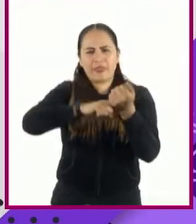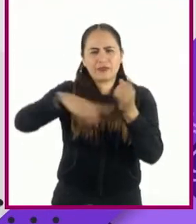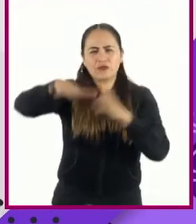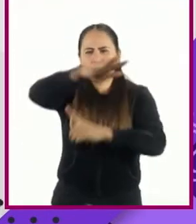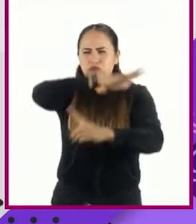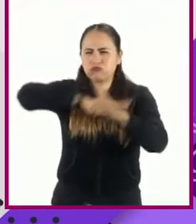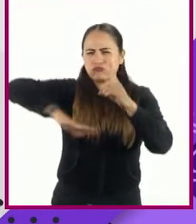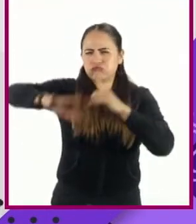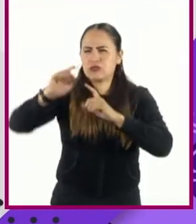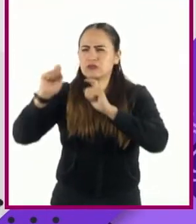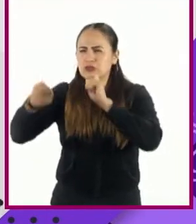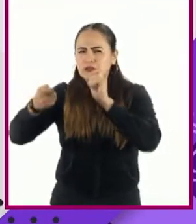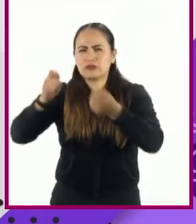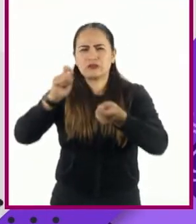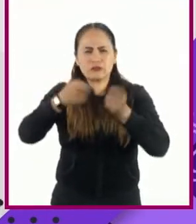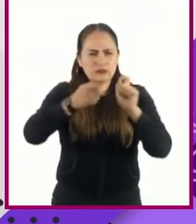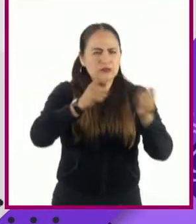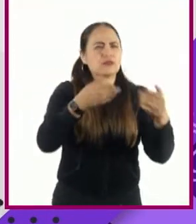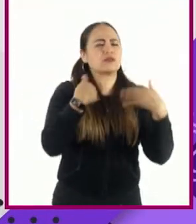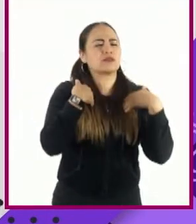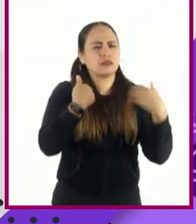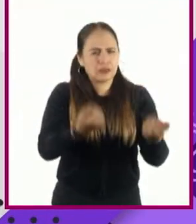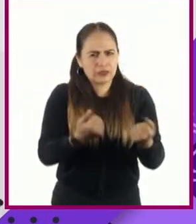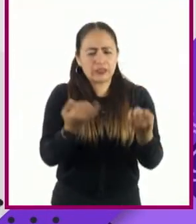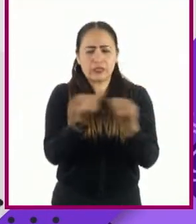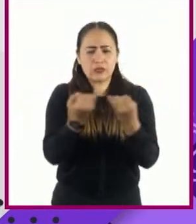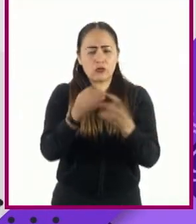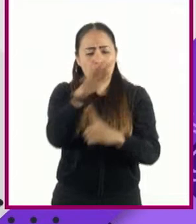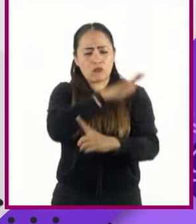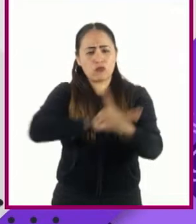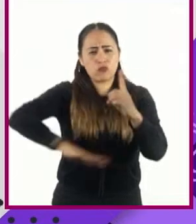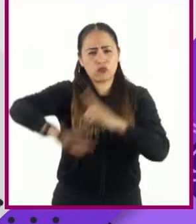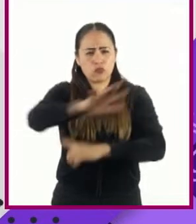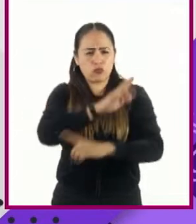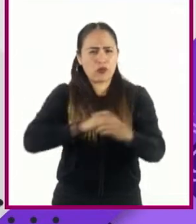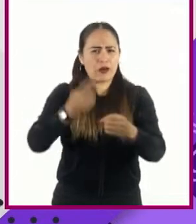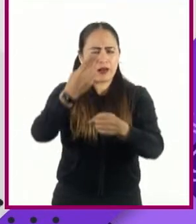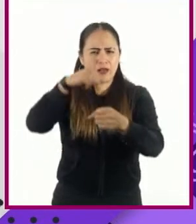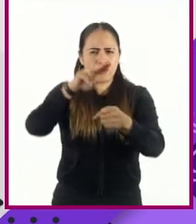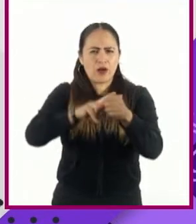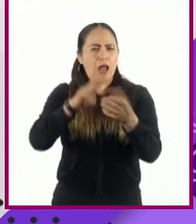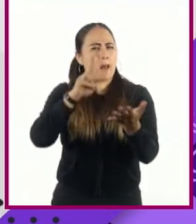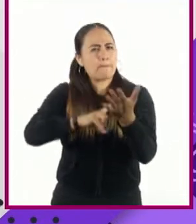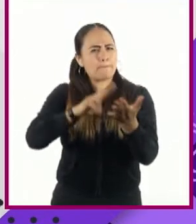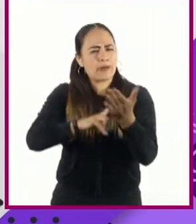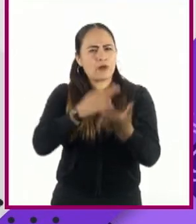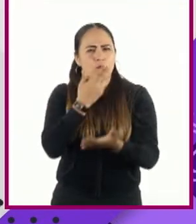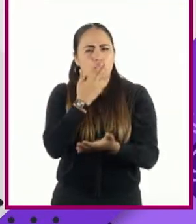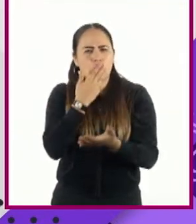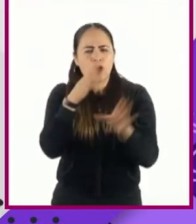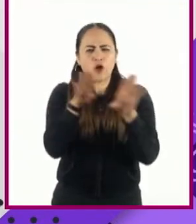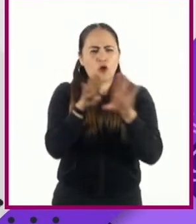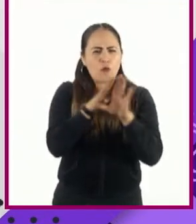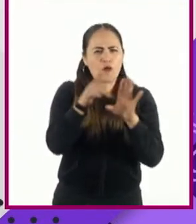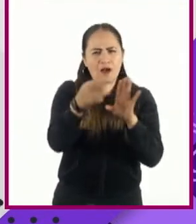natural. Nos enseña a valorar la naturaleza a través del conocimiento de su diversidad y